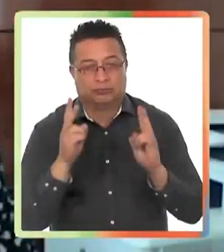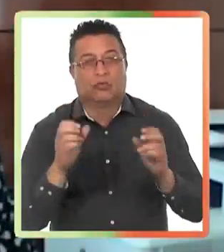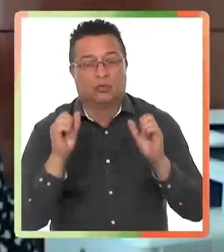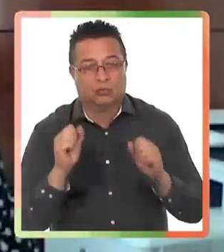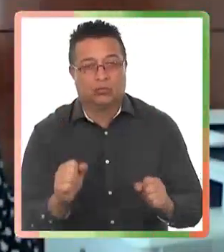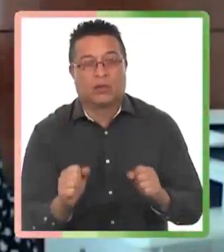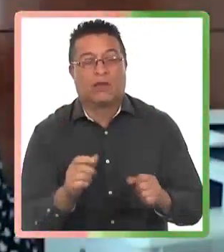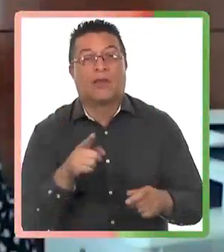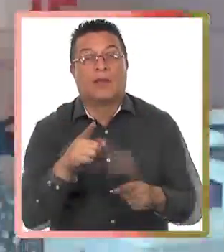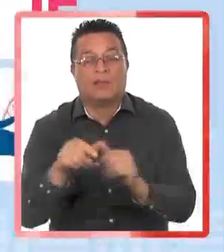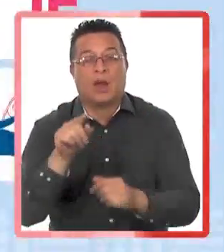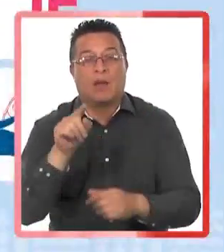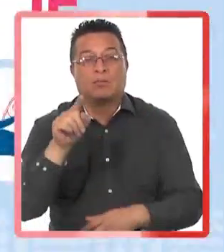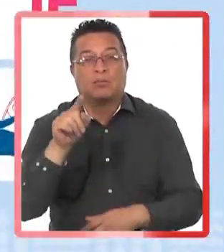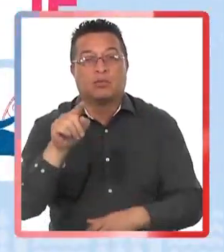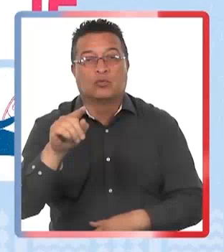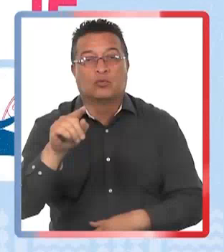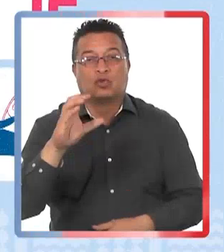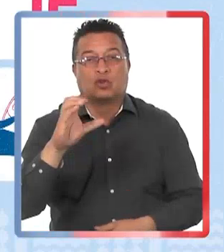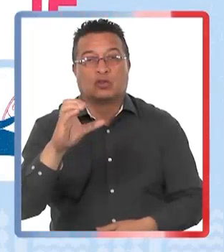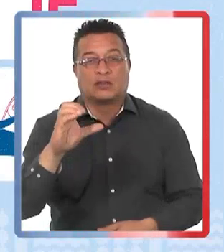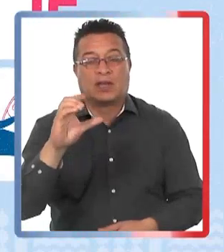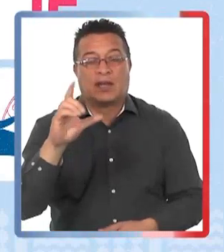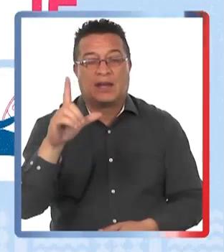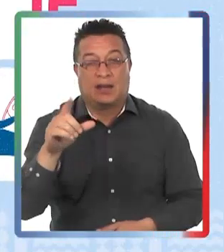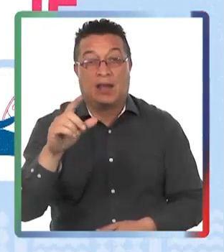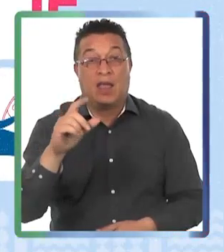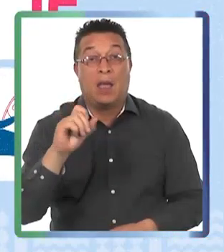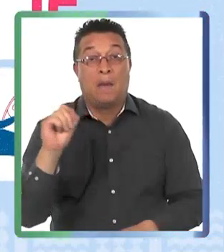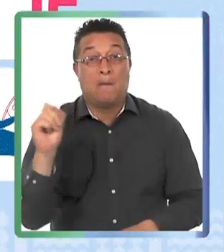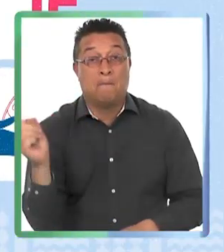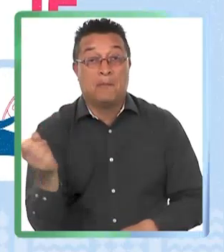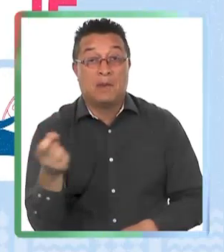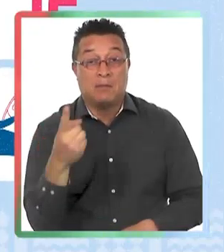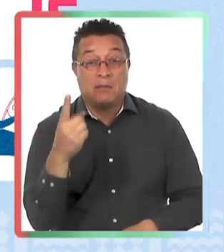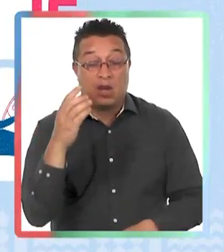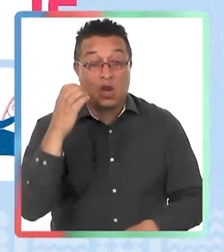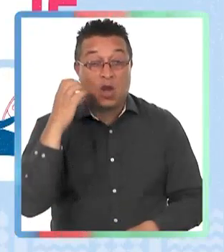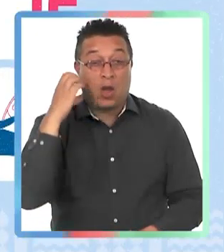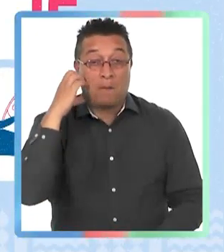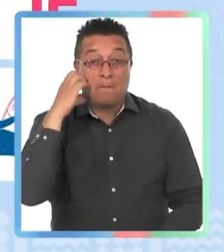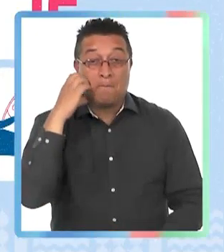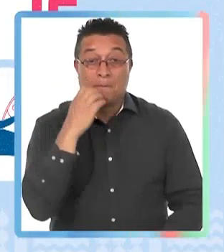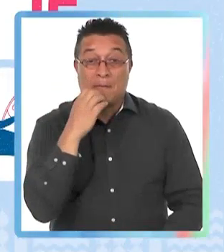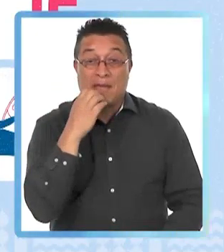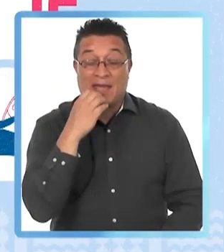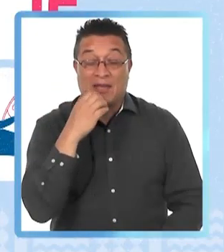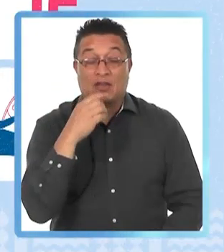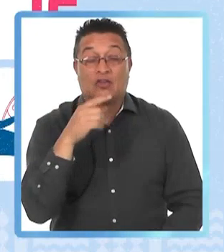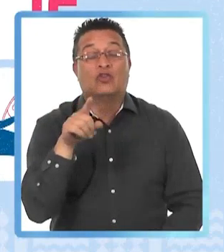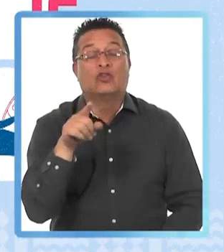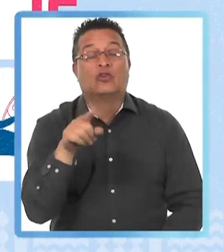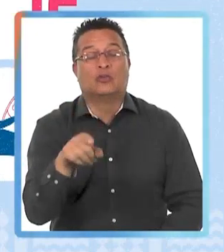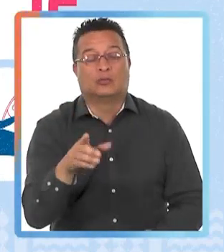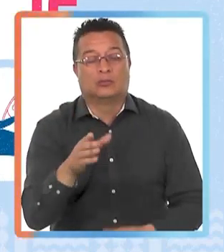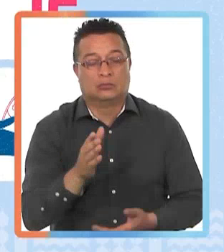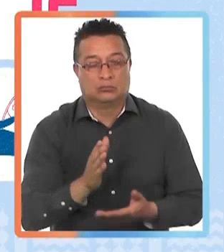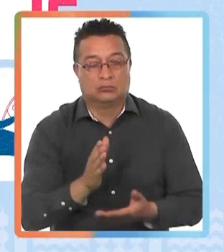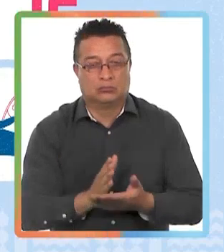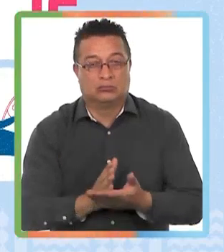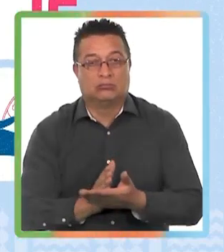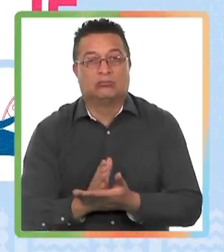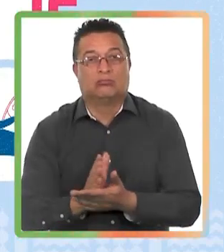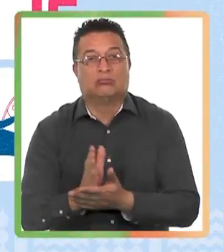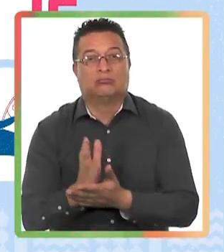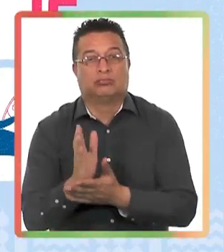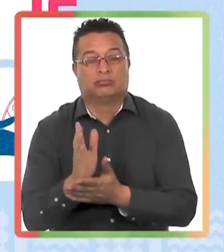que puedan acudir directamente. El que tenga dudas se puede consultar en la web aportefamiliar.cl. Y el 1